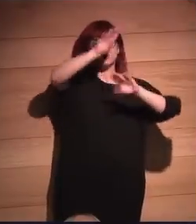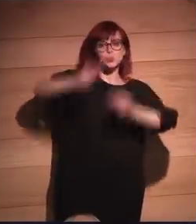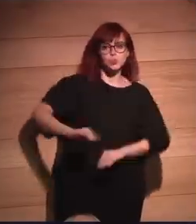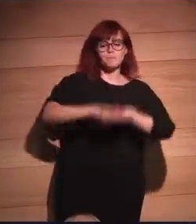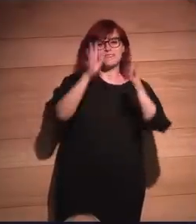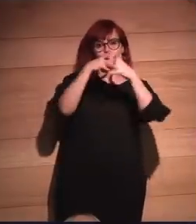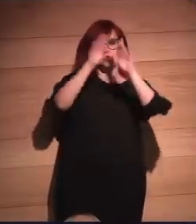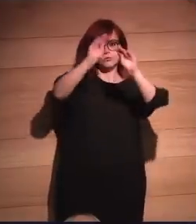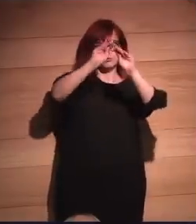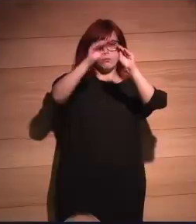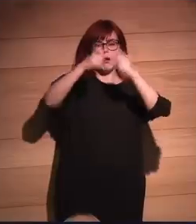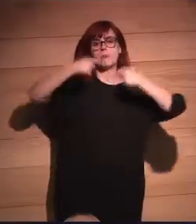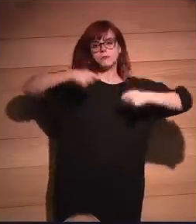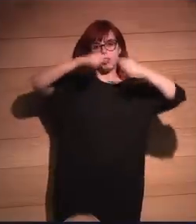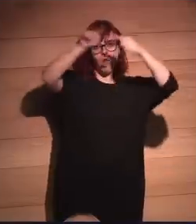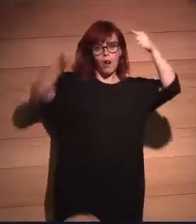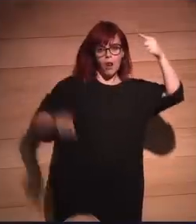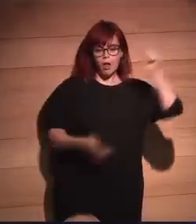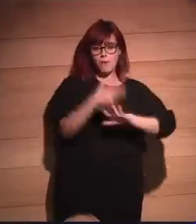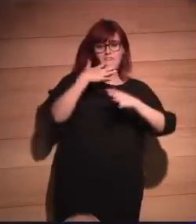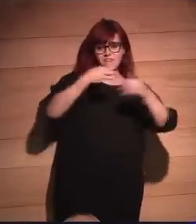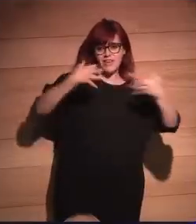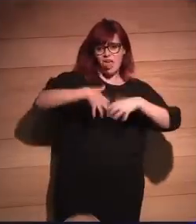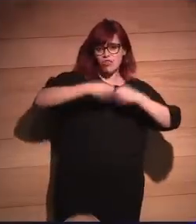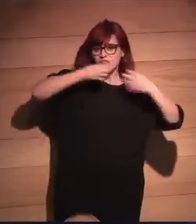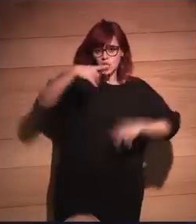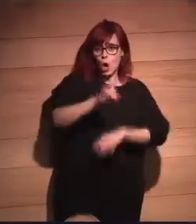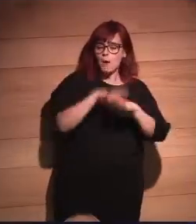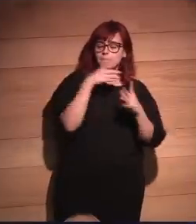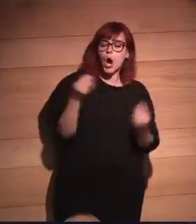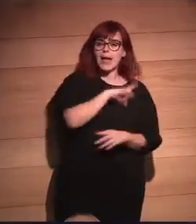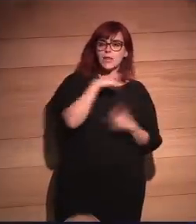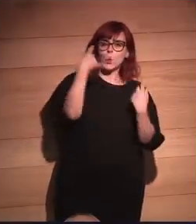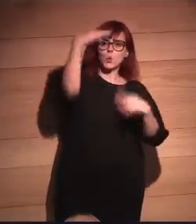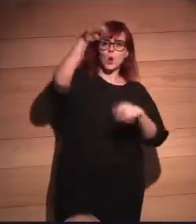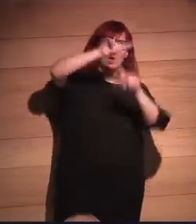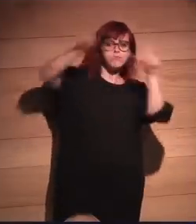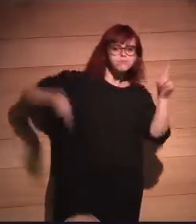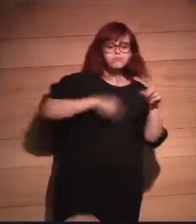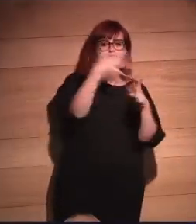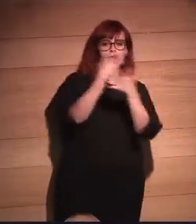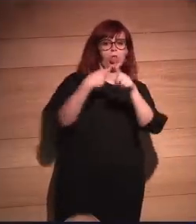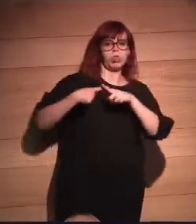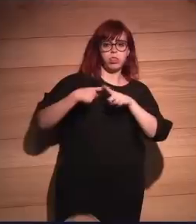su estructura pesada, y no son eficaces. Y luego, futuro.